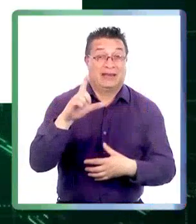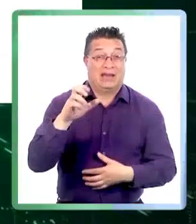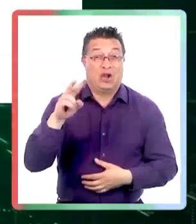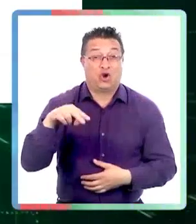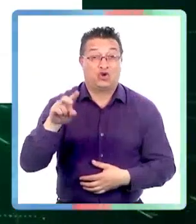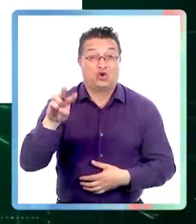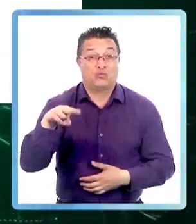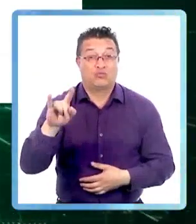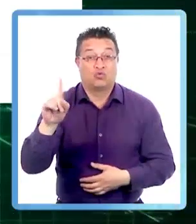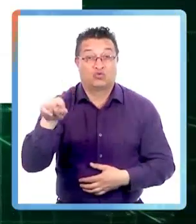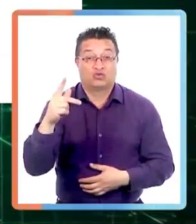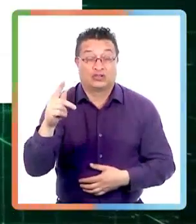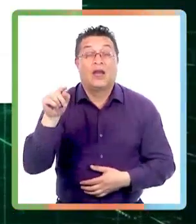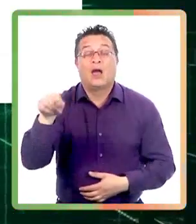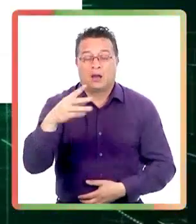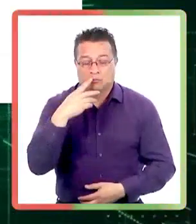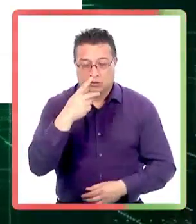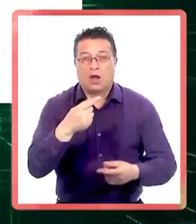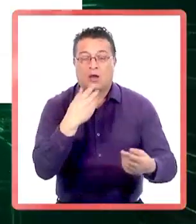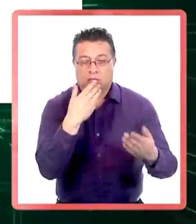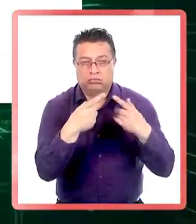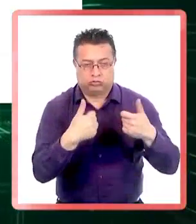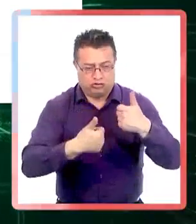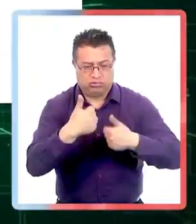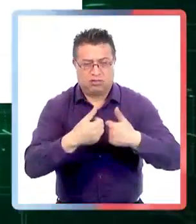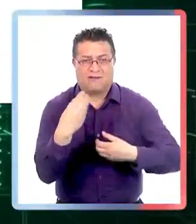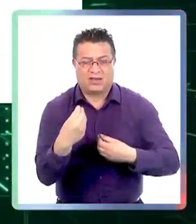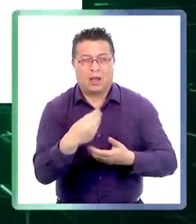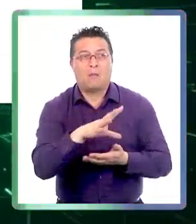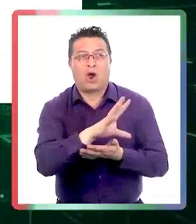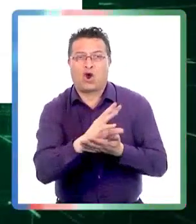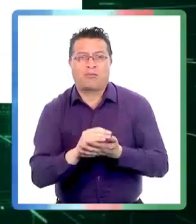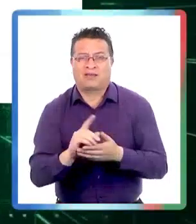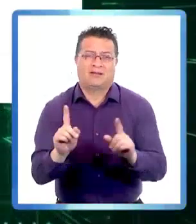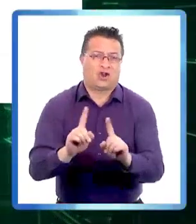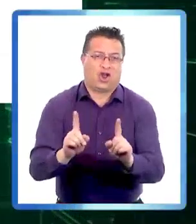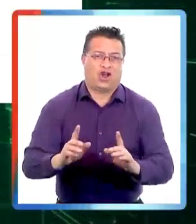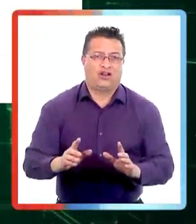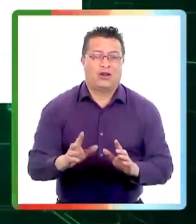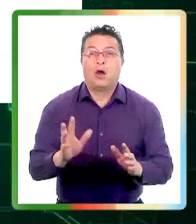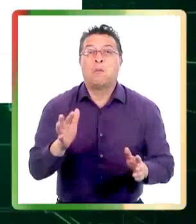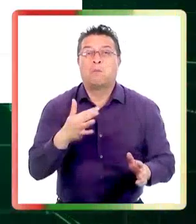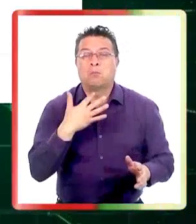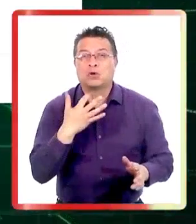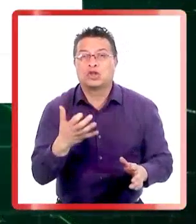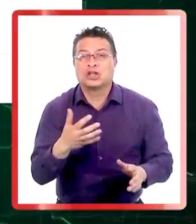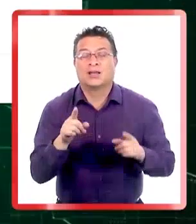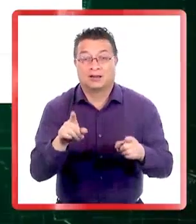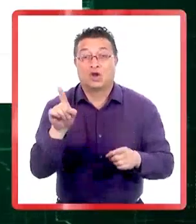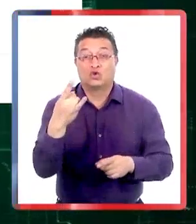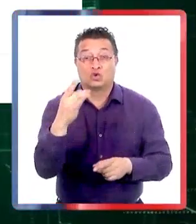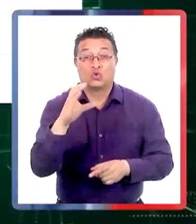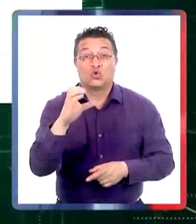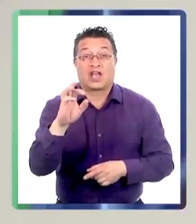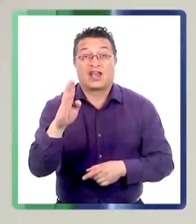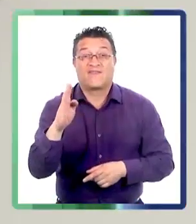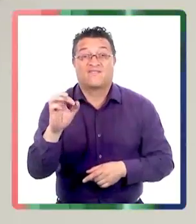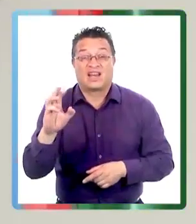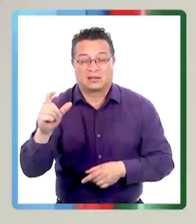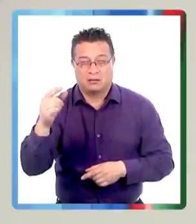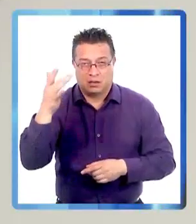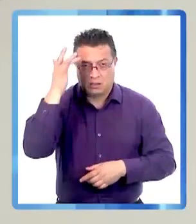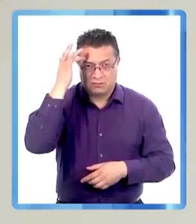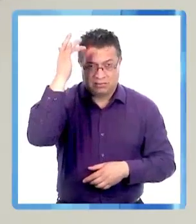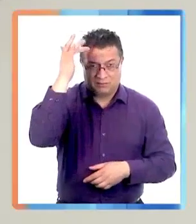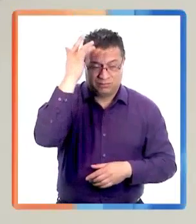El magnate Elon Musk ha advertido públicamente, competir está bien, pero copiar no. ¿Por qué? Porque